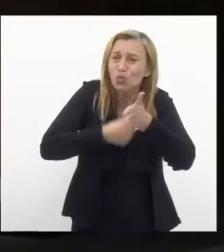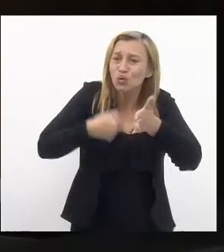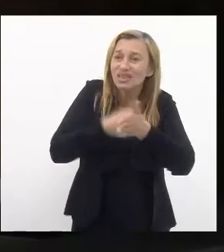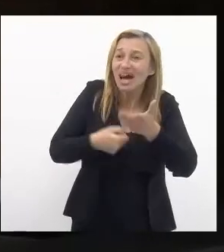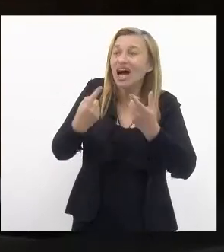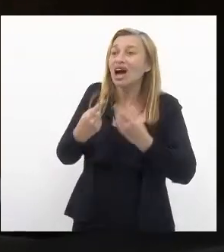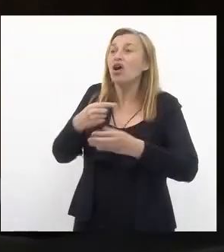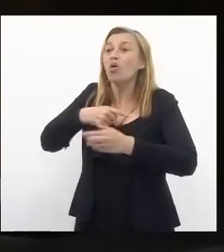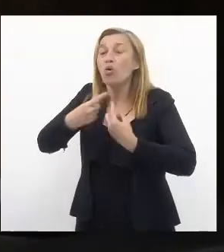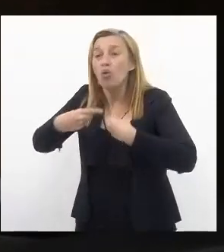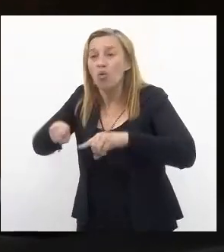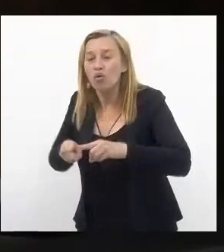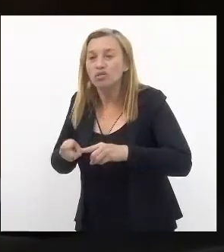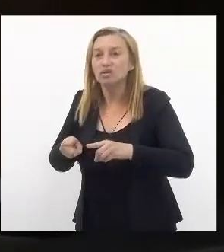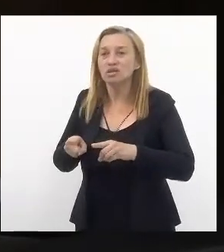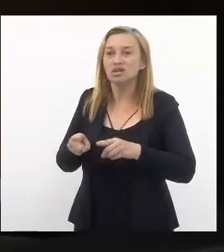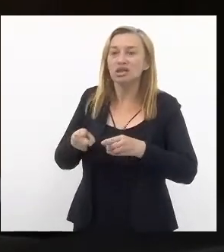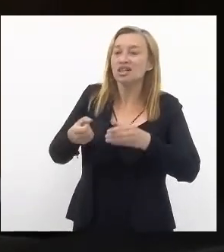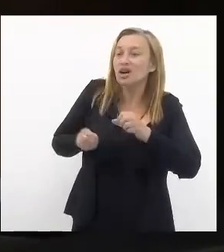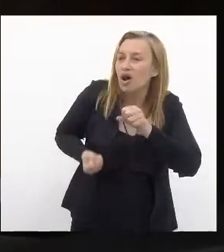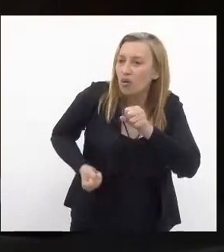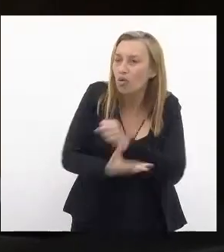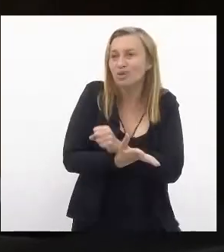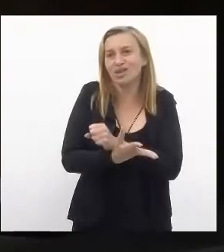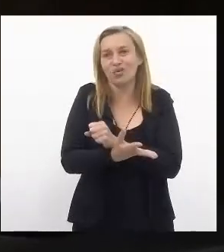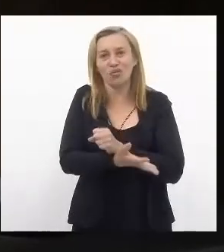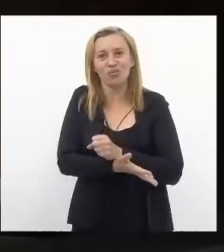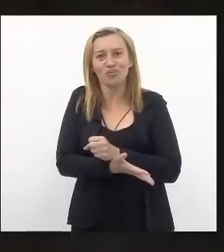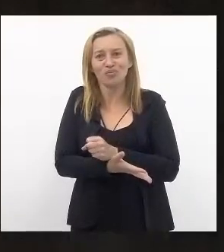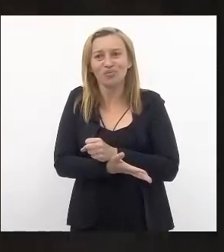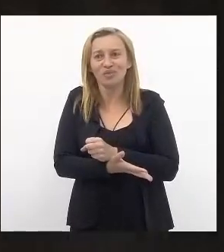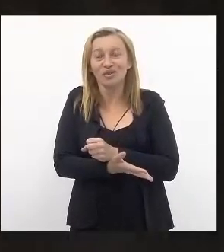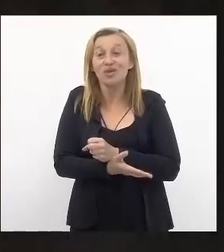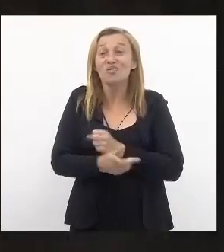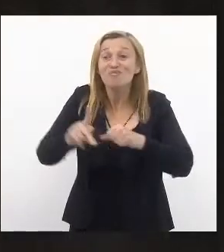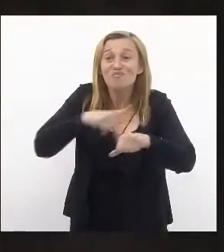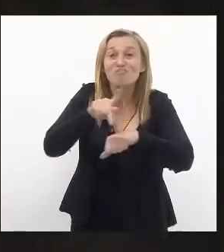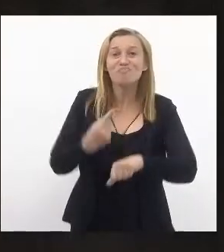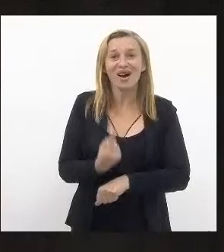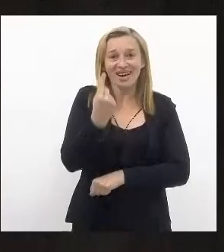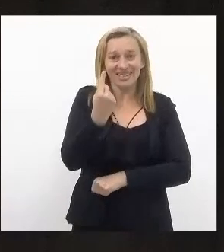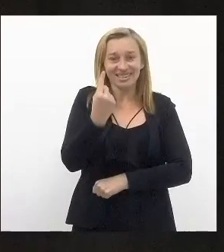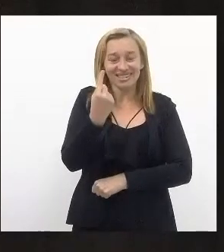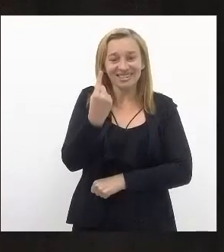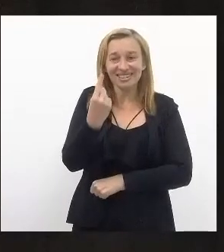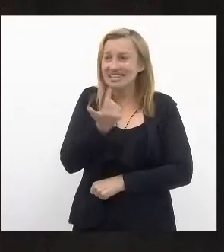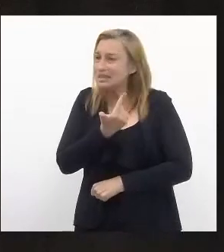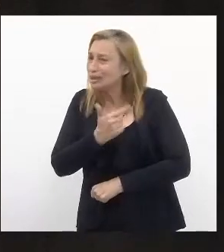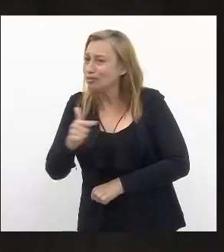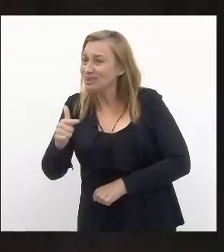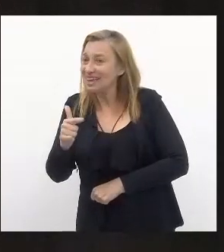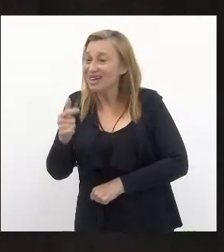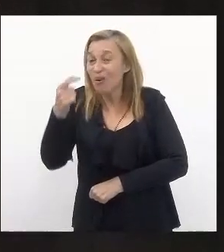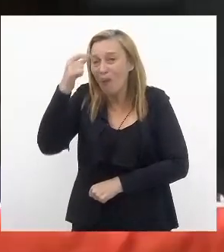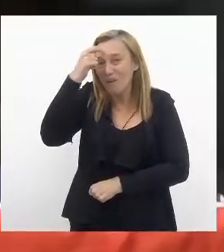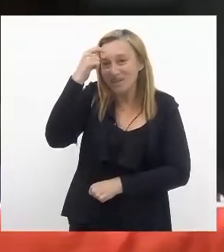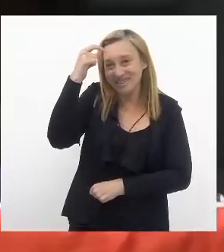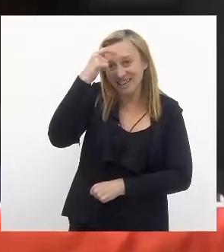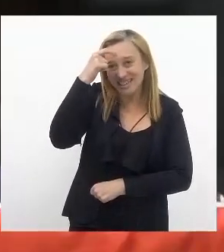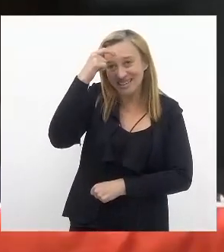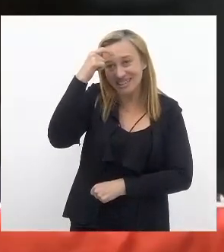la cleptocracia y la corrupción. Un país que no tiene esta